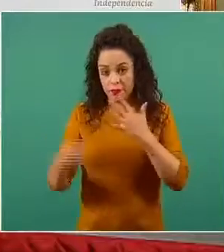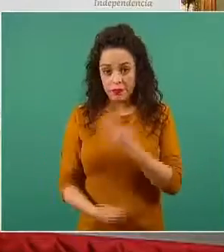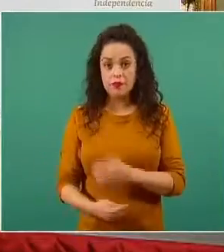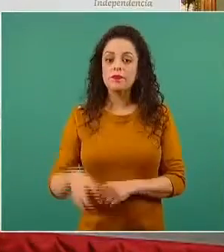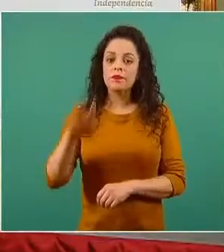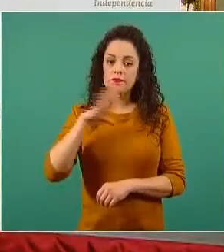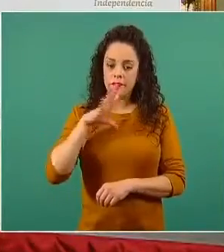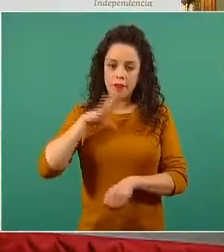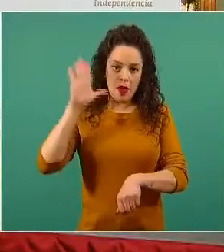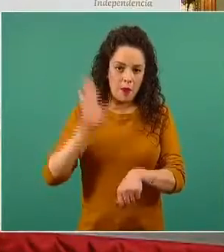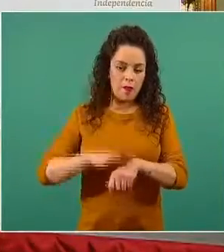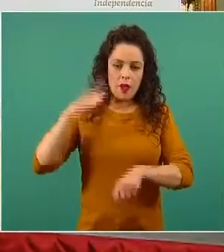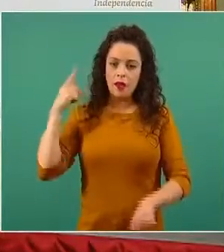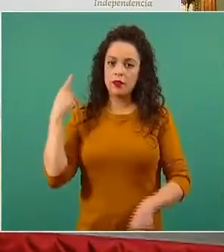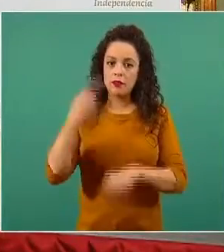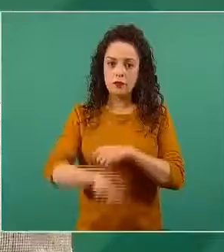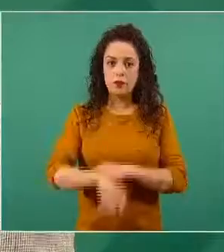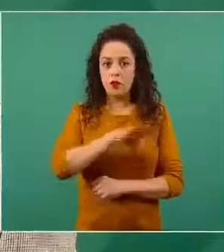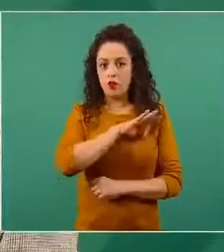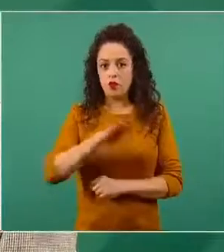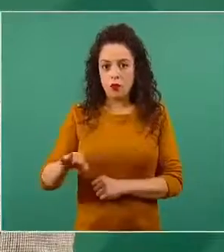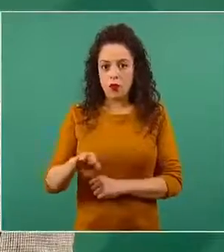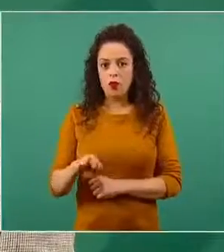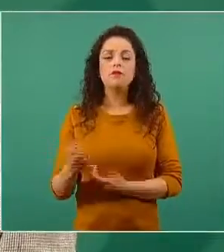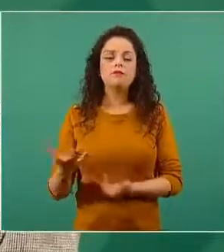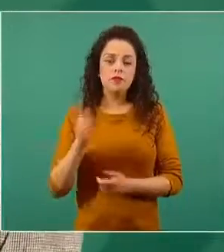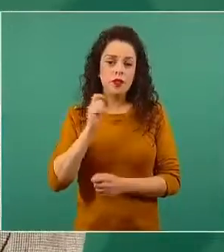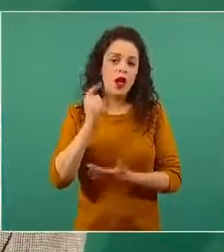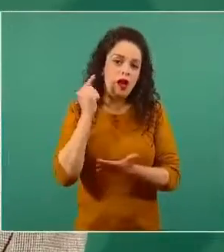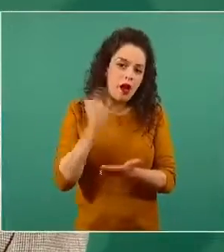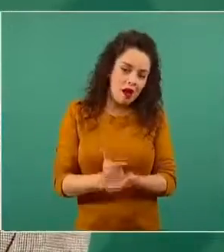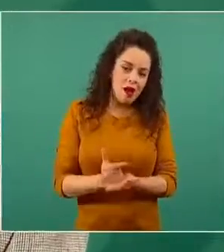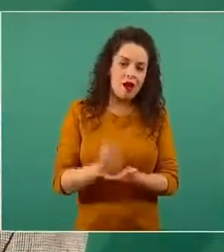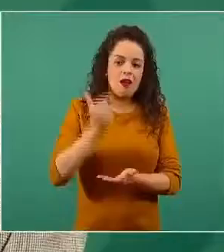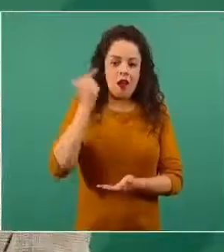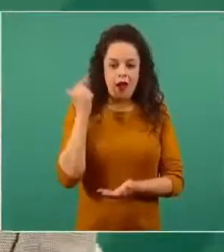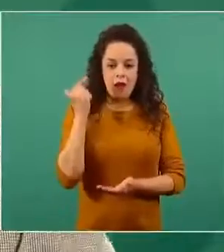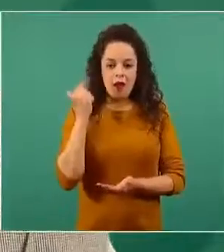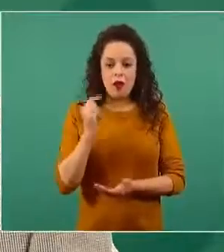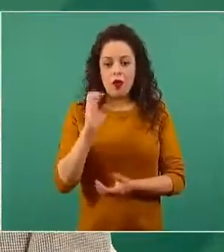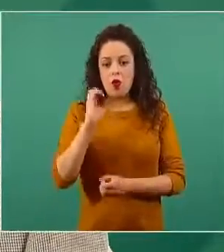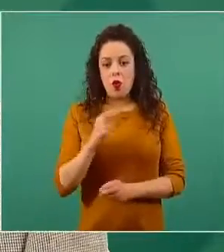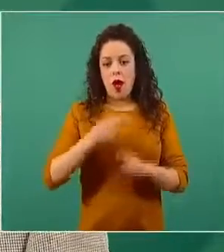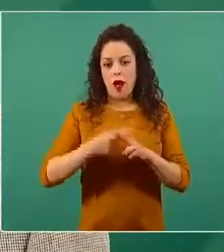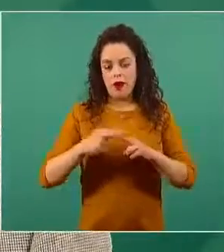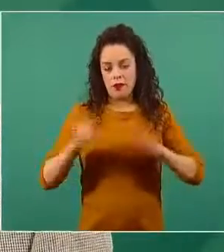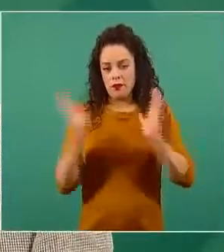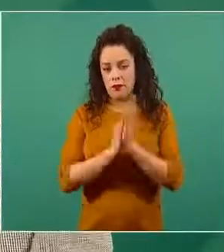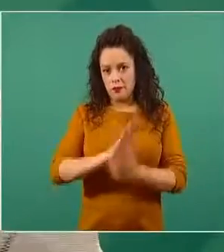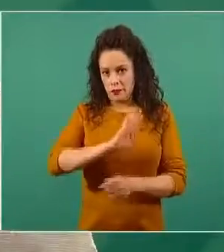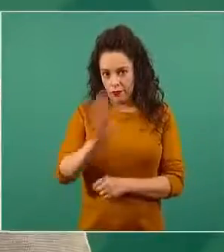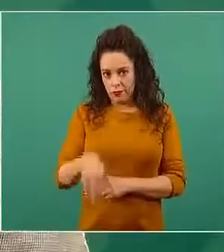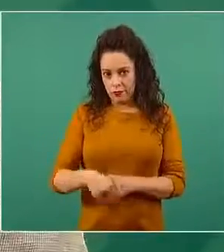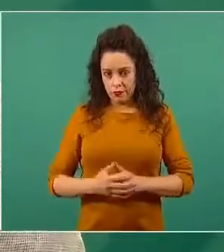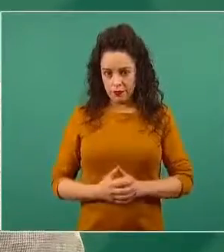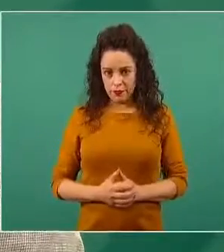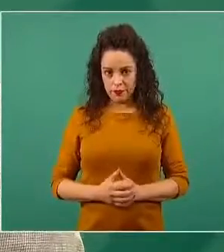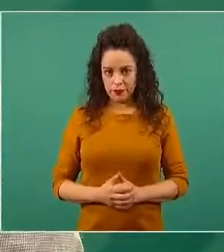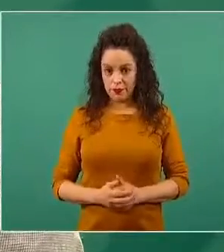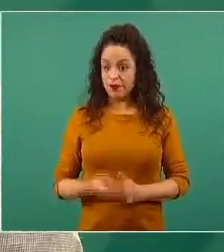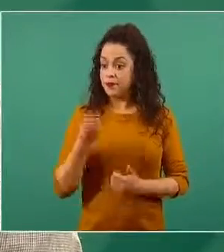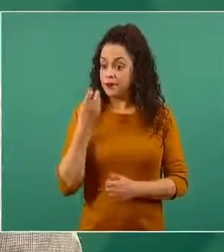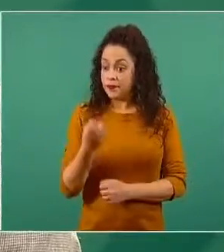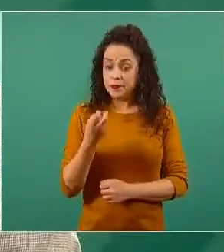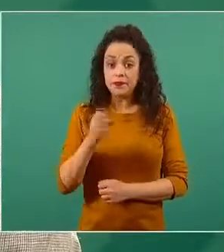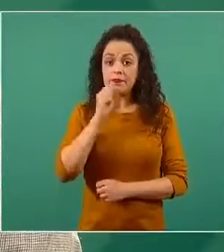el riesgo de las personas a lo mismo, a complicarse o incluso perder la vida. En ese